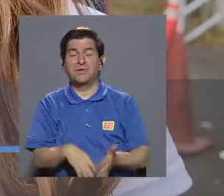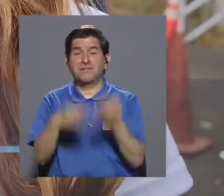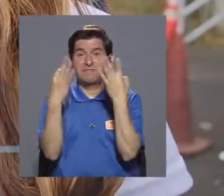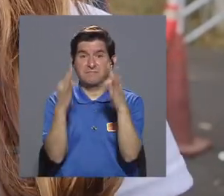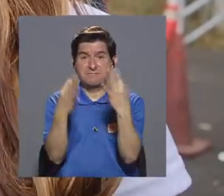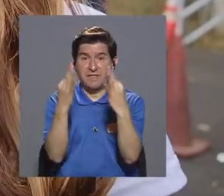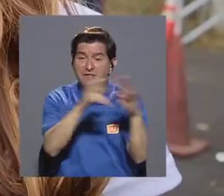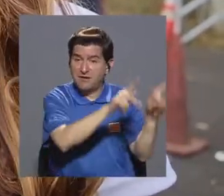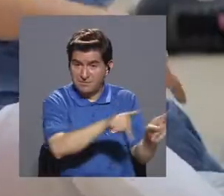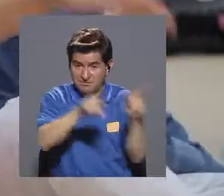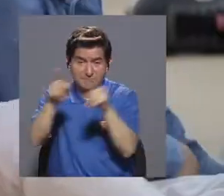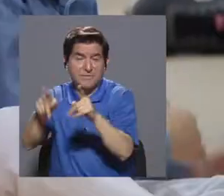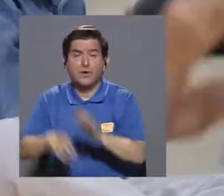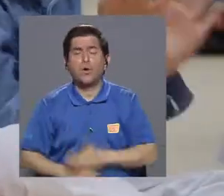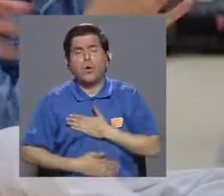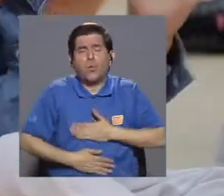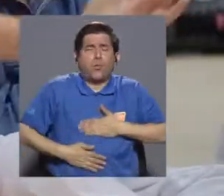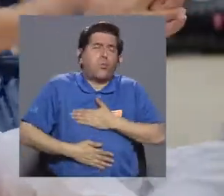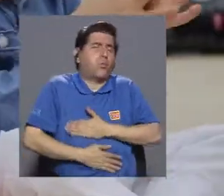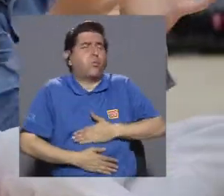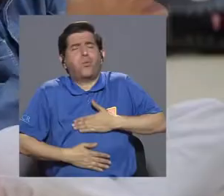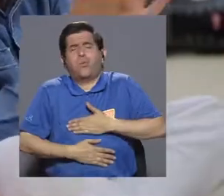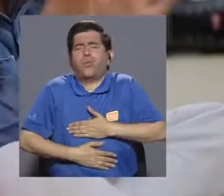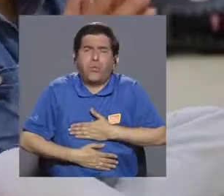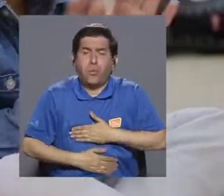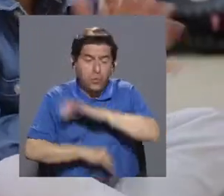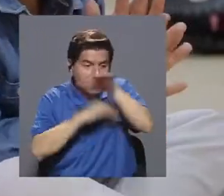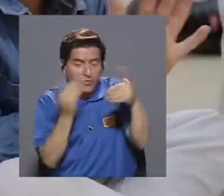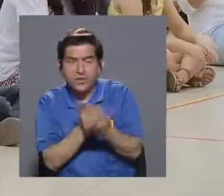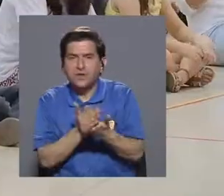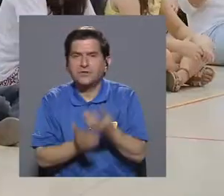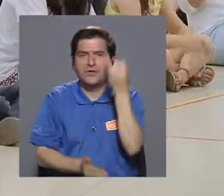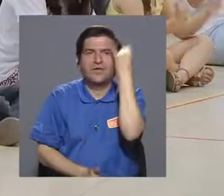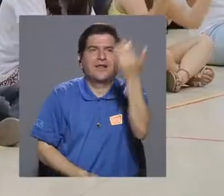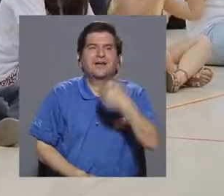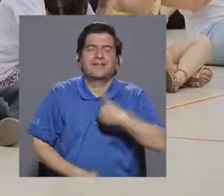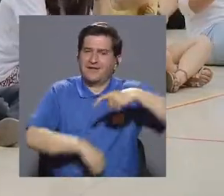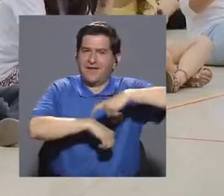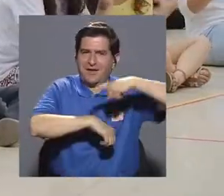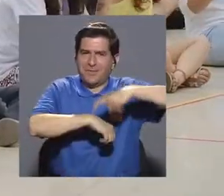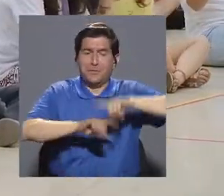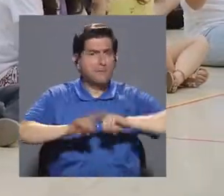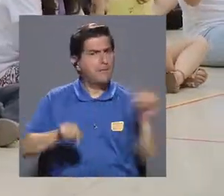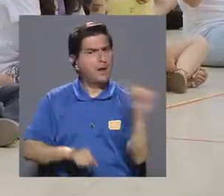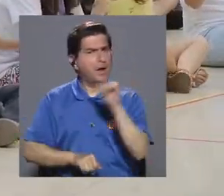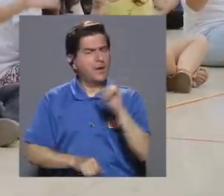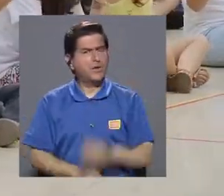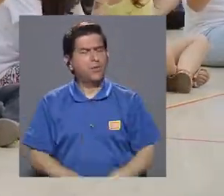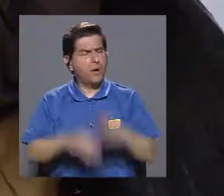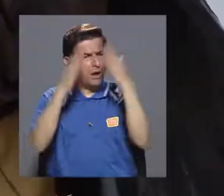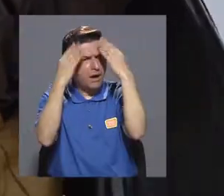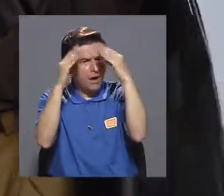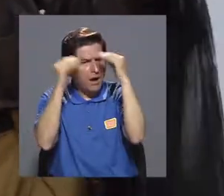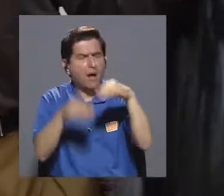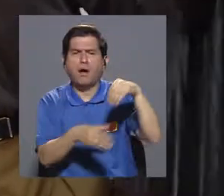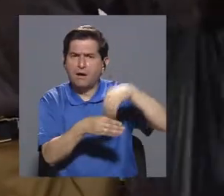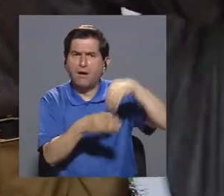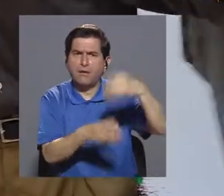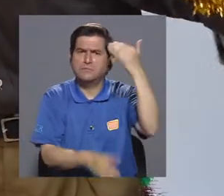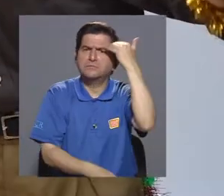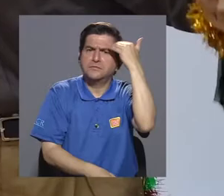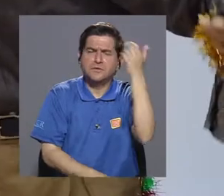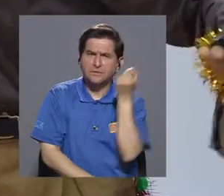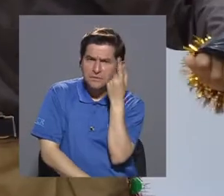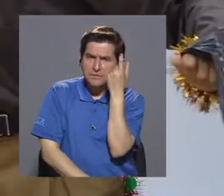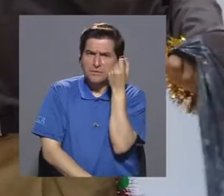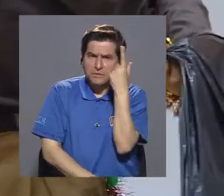lo que pretendemos es que la gente disfrute, se divierta de todo el sentido que tiene esta época, pero que también se lleven información y contenido